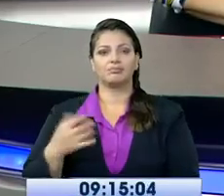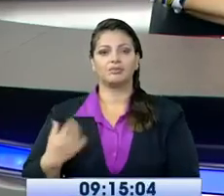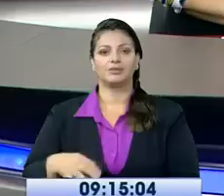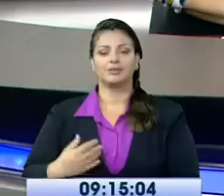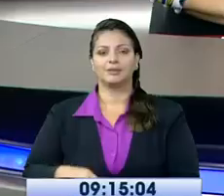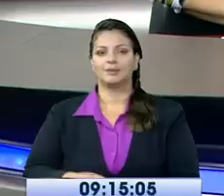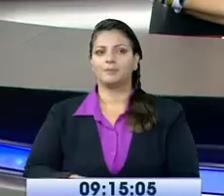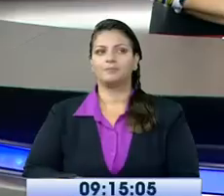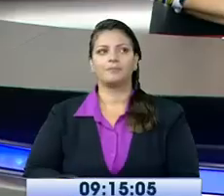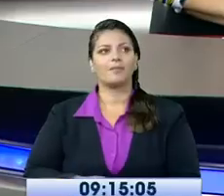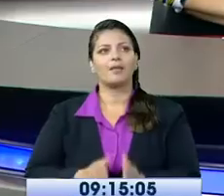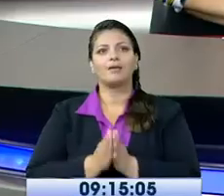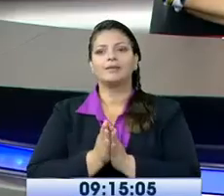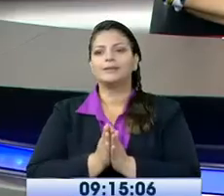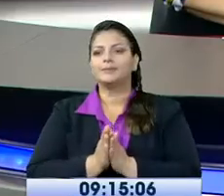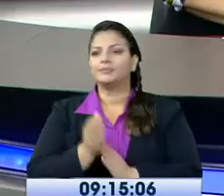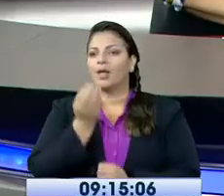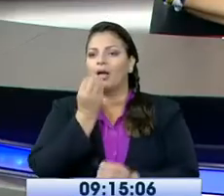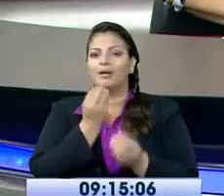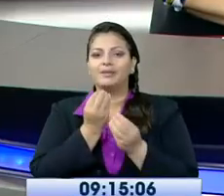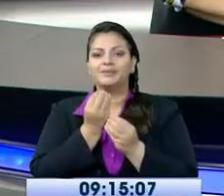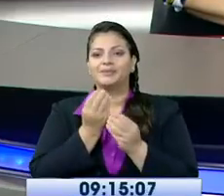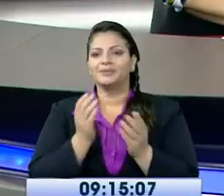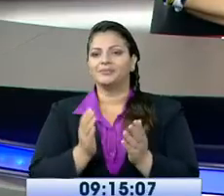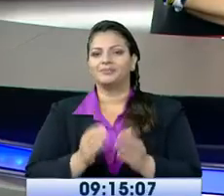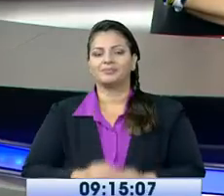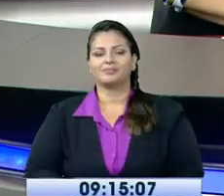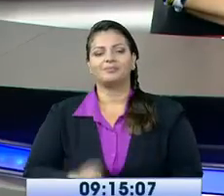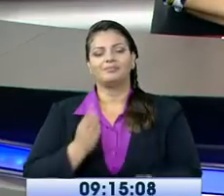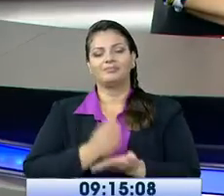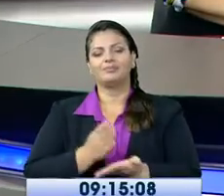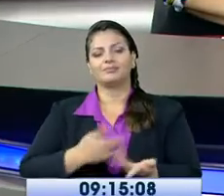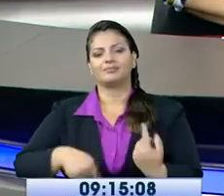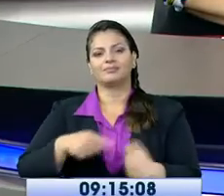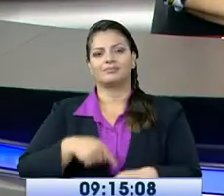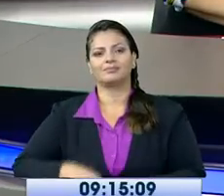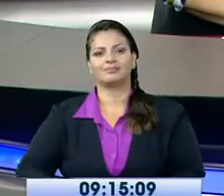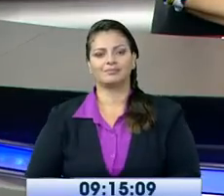engordar solo de hablar bueno, de la comida. Vámonos. Ya regresamos enseguida.